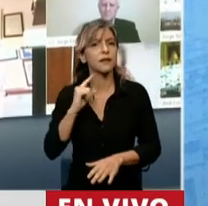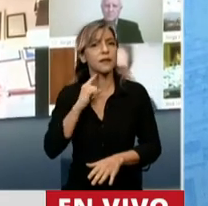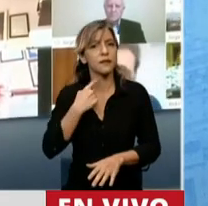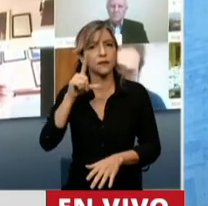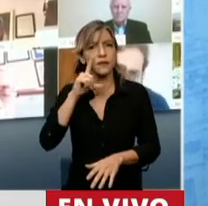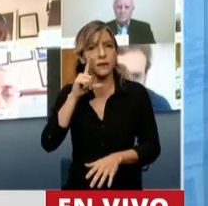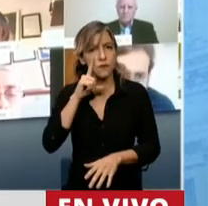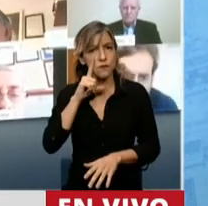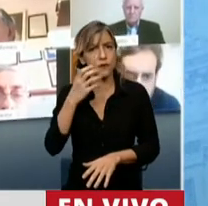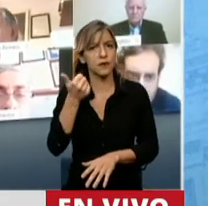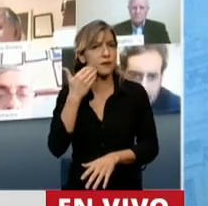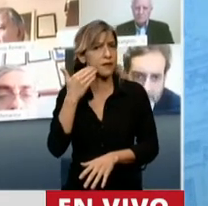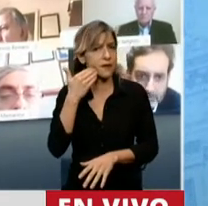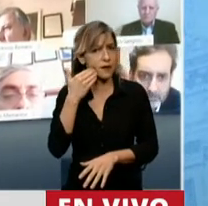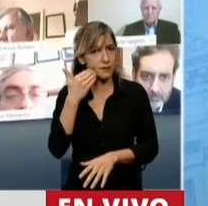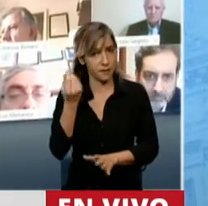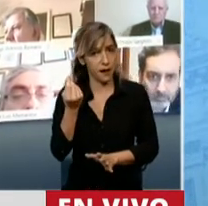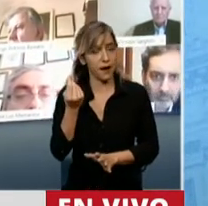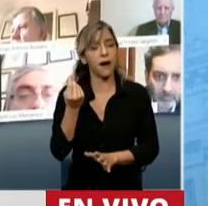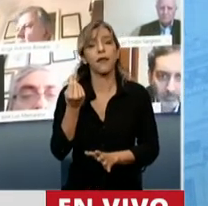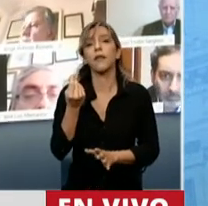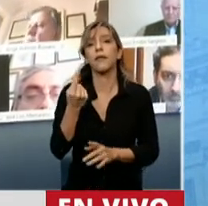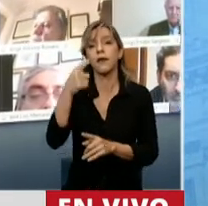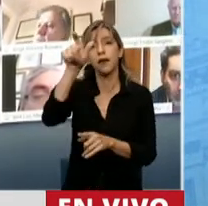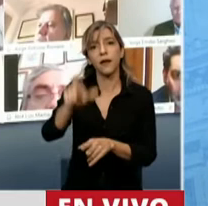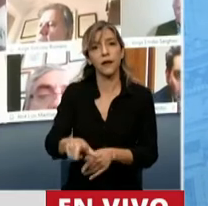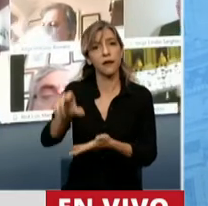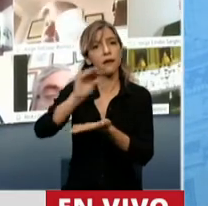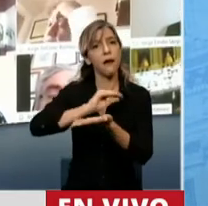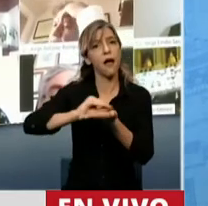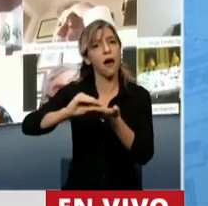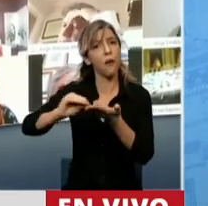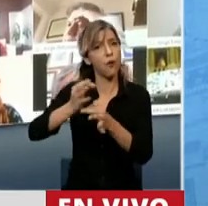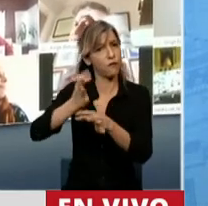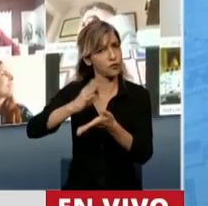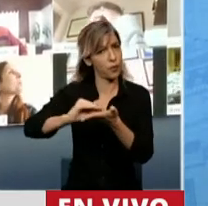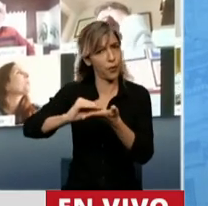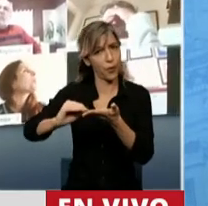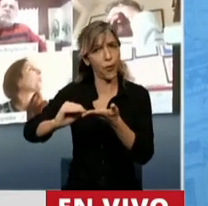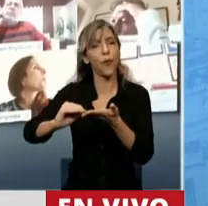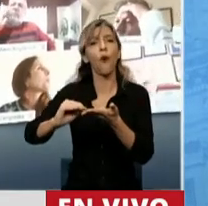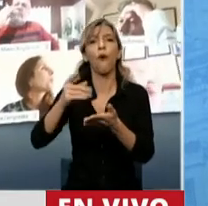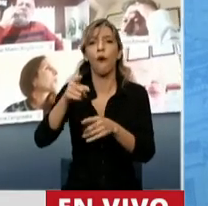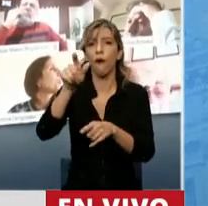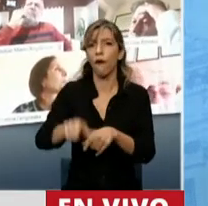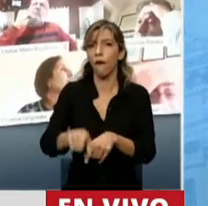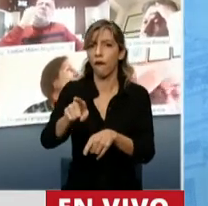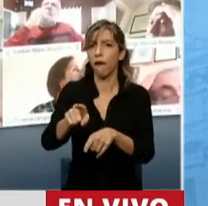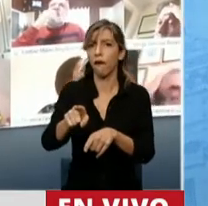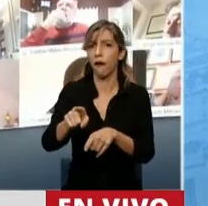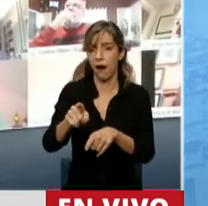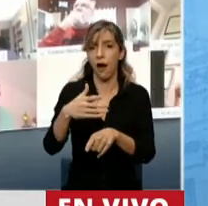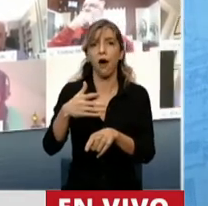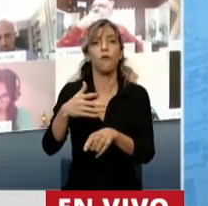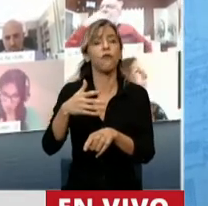por última vez un abogado quilmeño, Salvador Altamura, y desde entonces, desde el